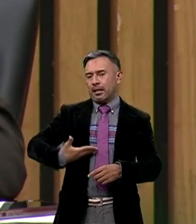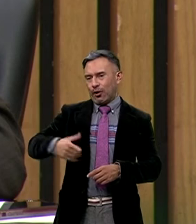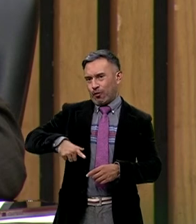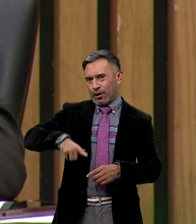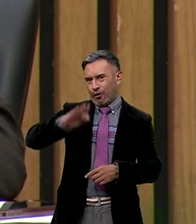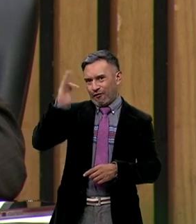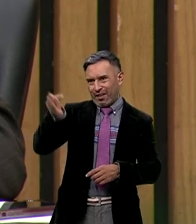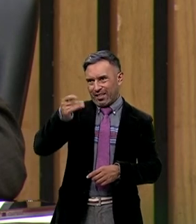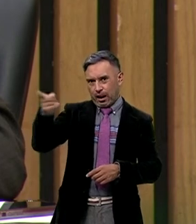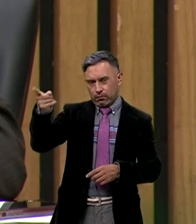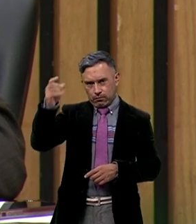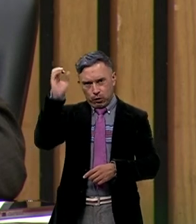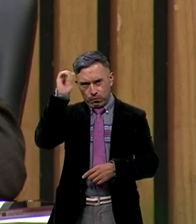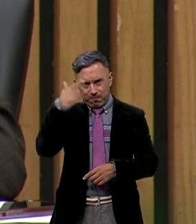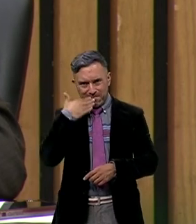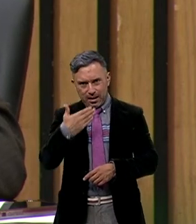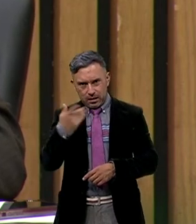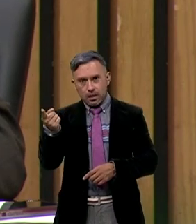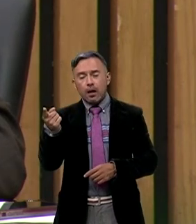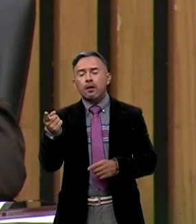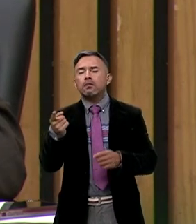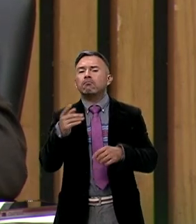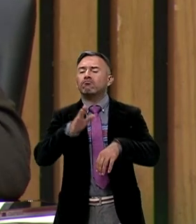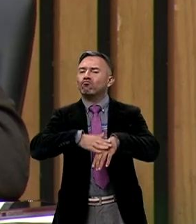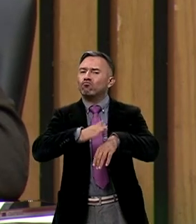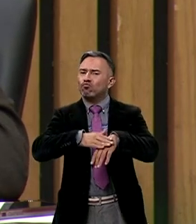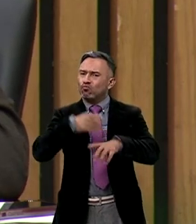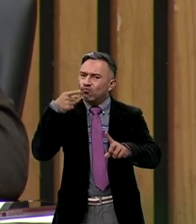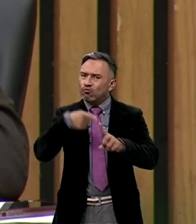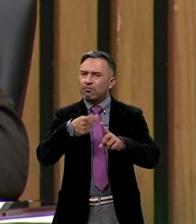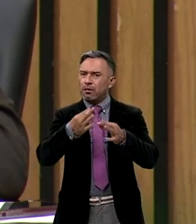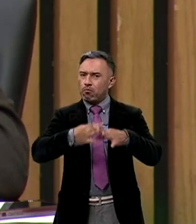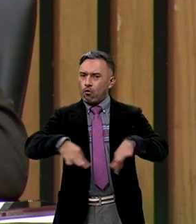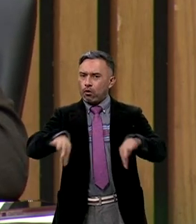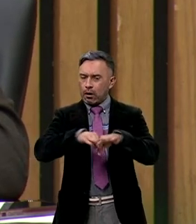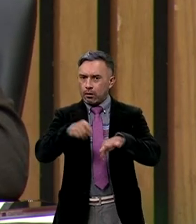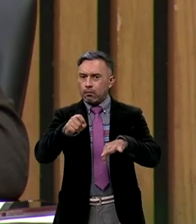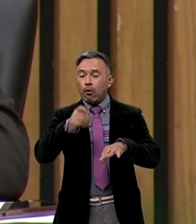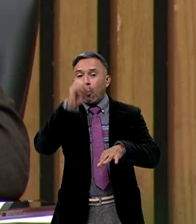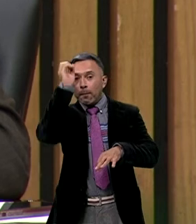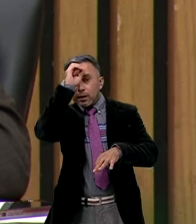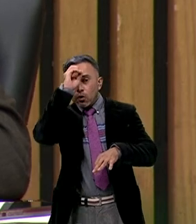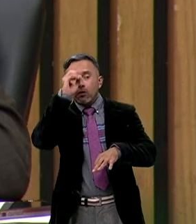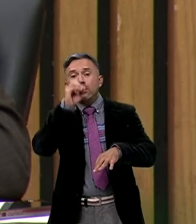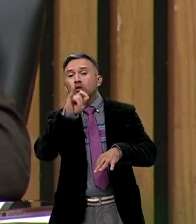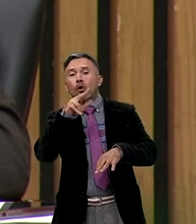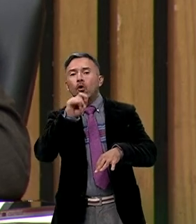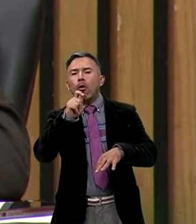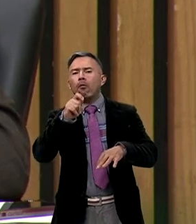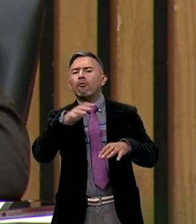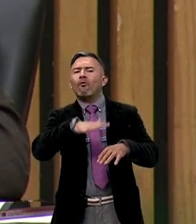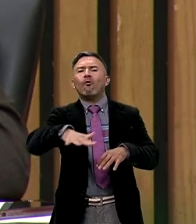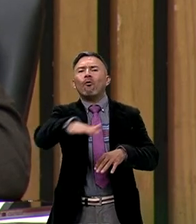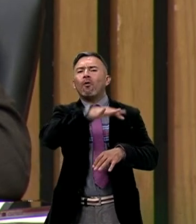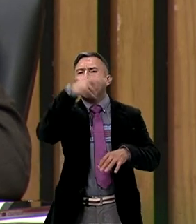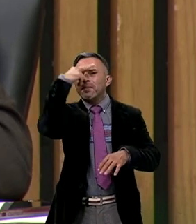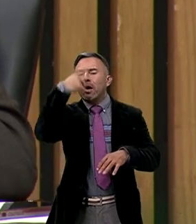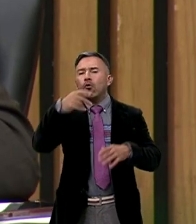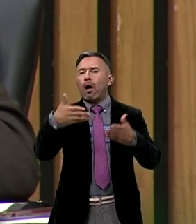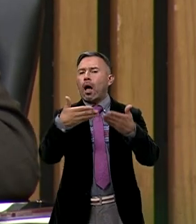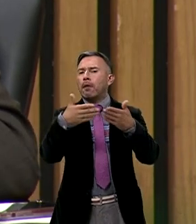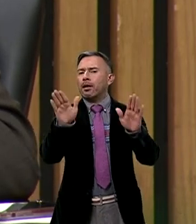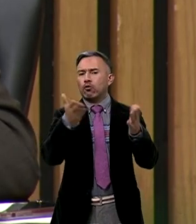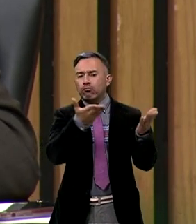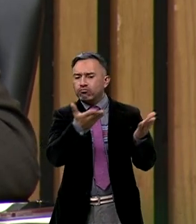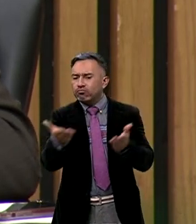recalcar con prudencia la necesidad de abrir este tipo de ejercicios a la ciudadanía mexicana hago